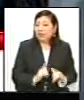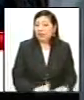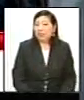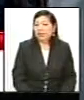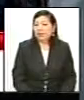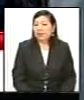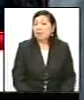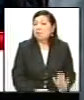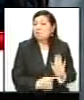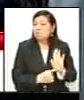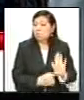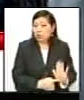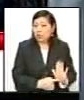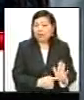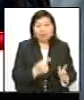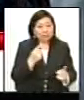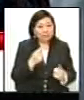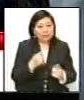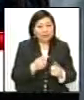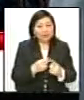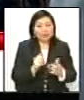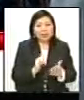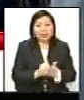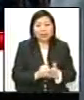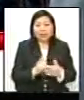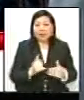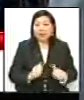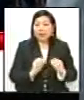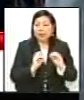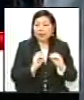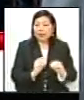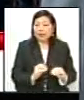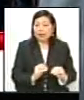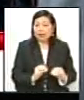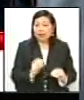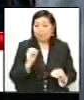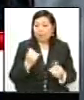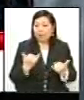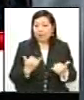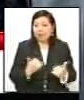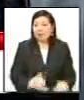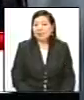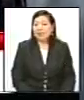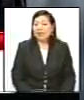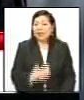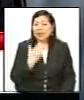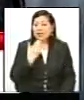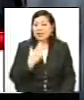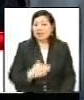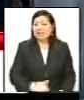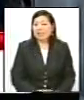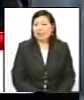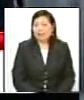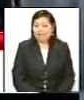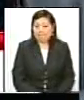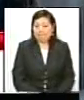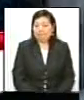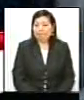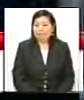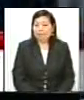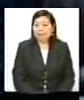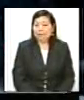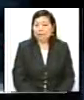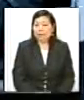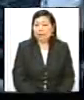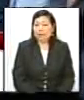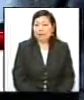y una muestra de nuestra objetividad, es la que estamos brindando esta opinión en este sentido. Gracias, presidente. Gracias, congresista. Congresista Mario